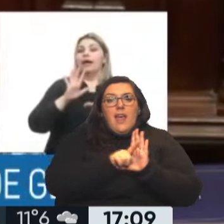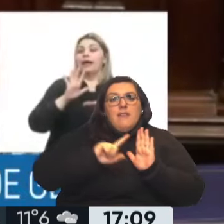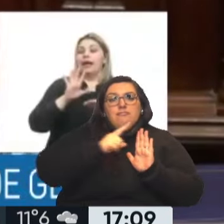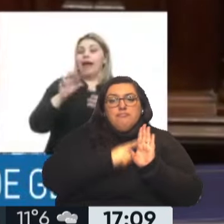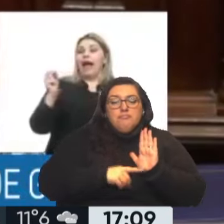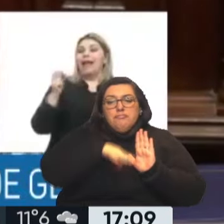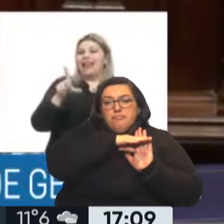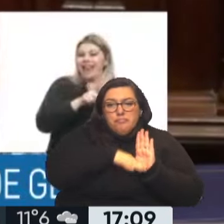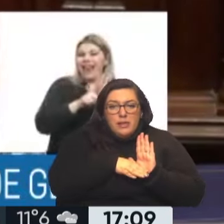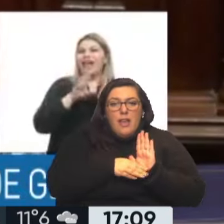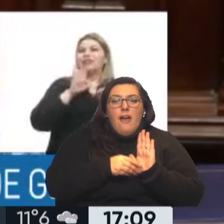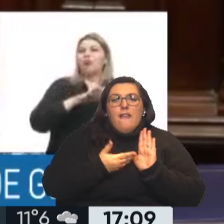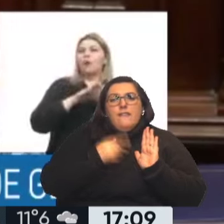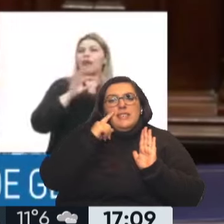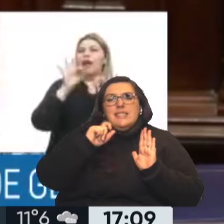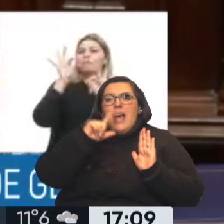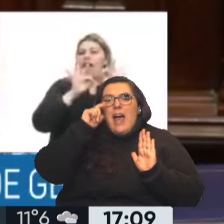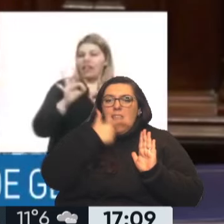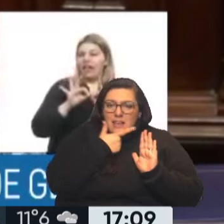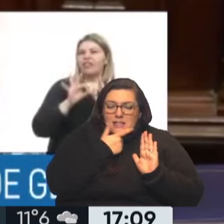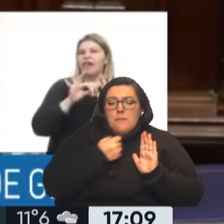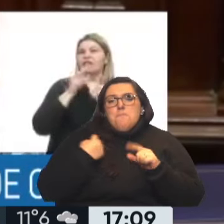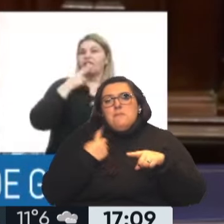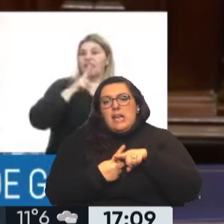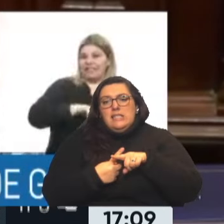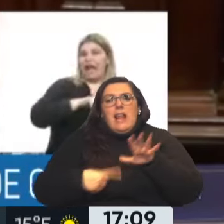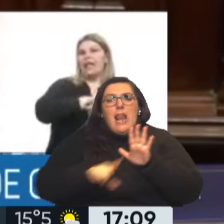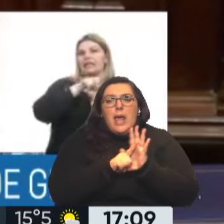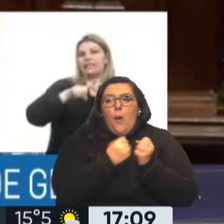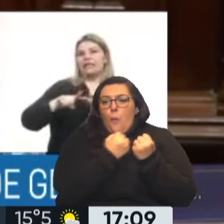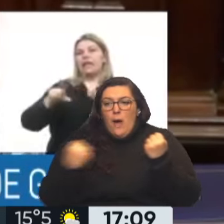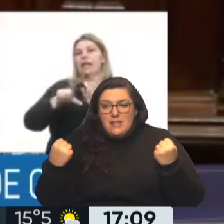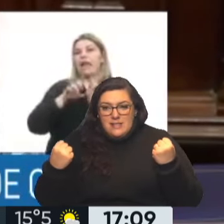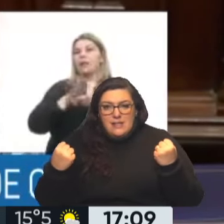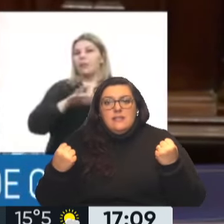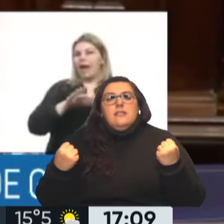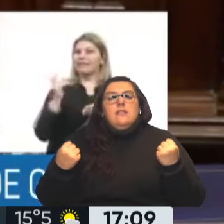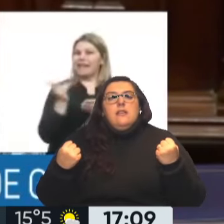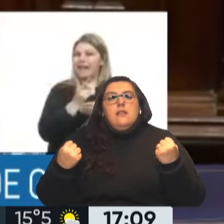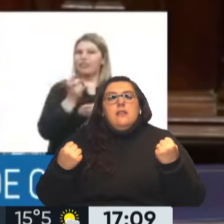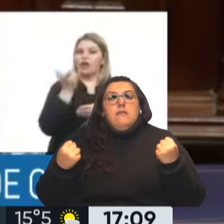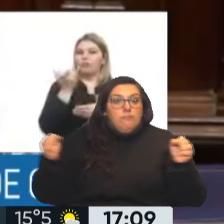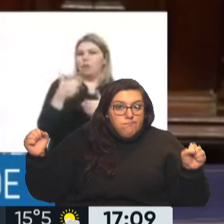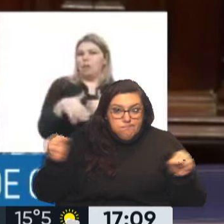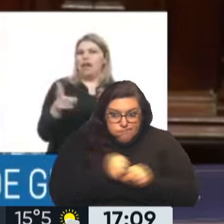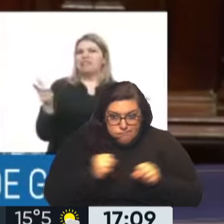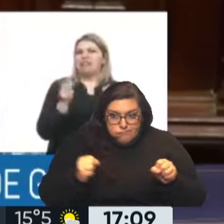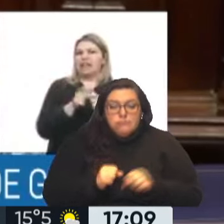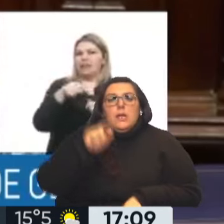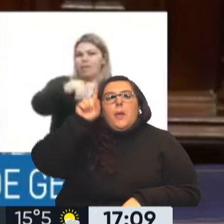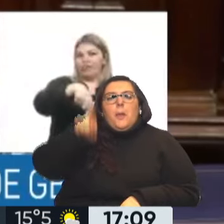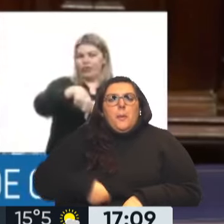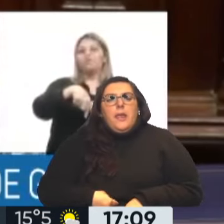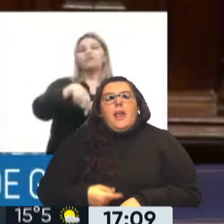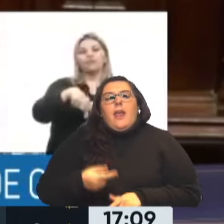de bases que están en tratamiento en esta Cámara ayudarán a reducir de manera integral los impuestos